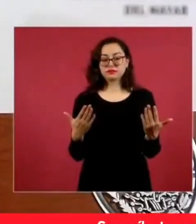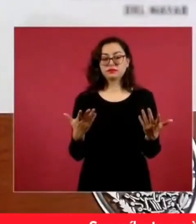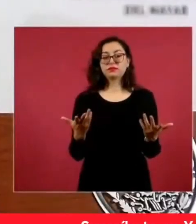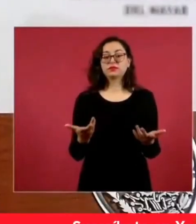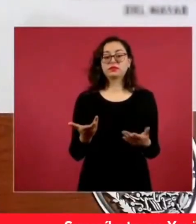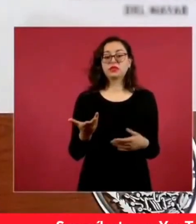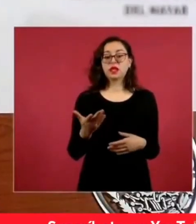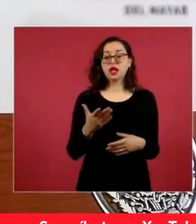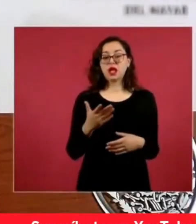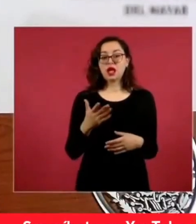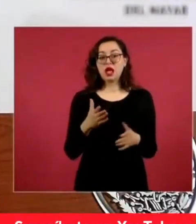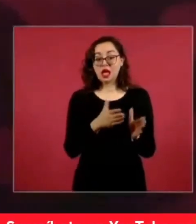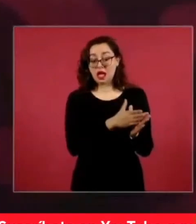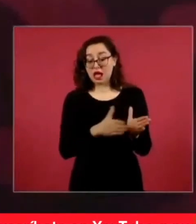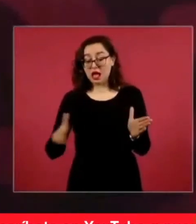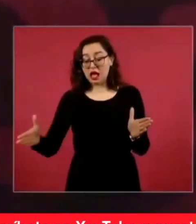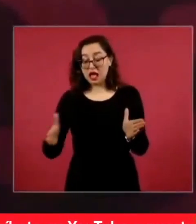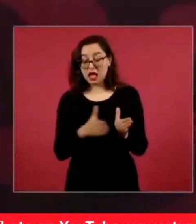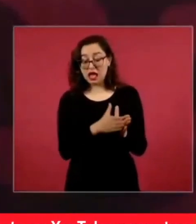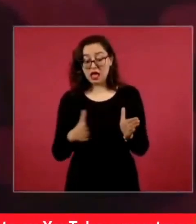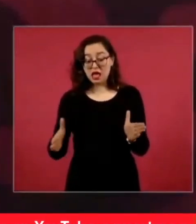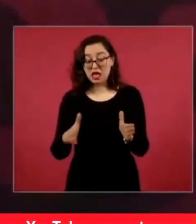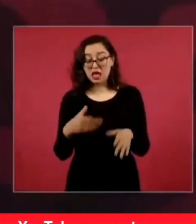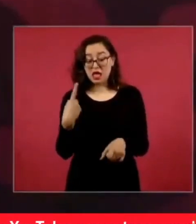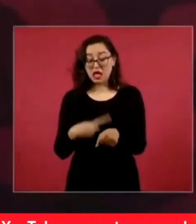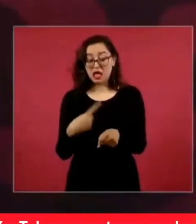los países